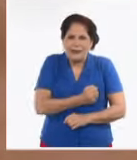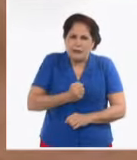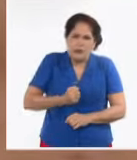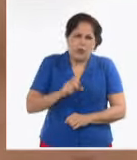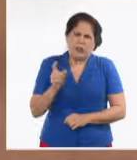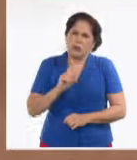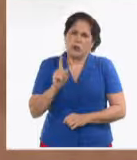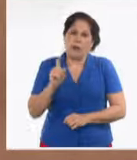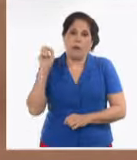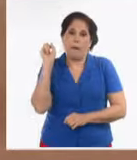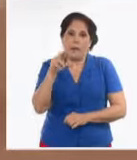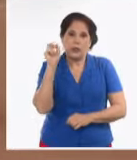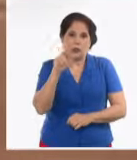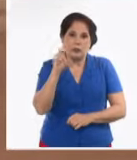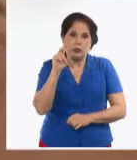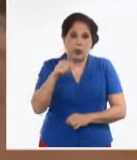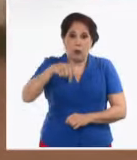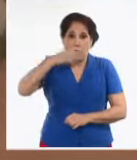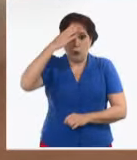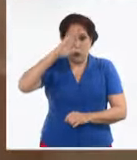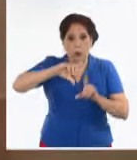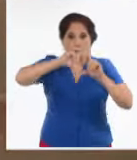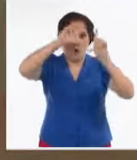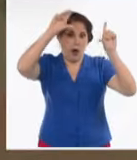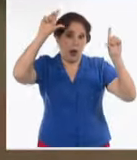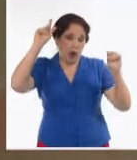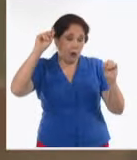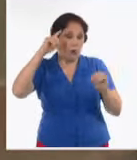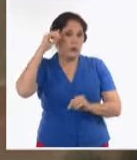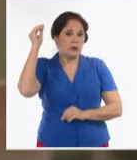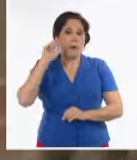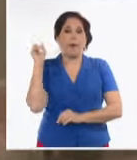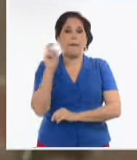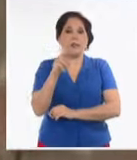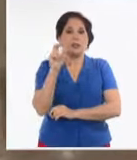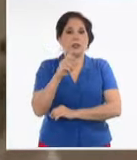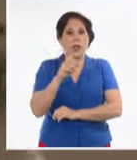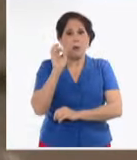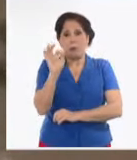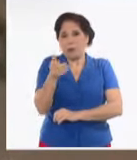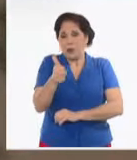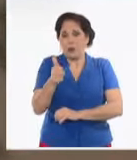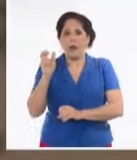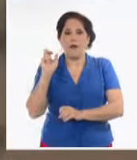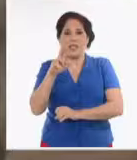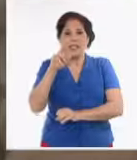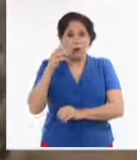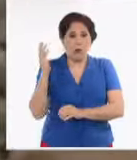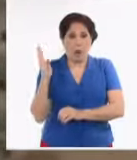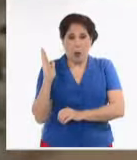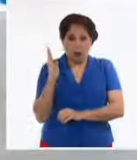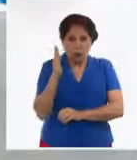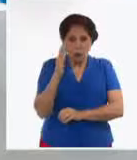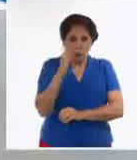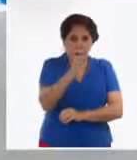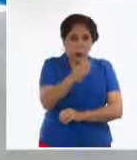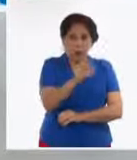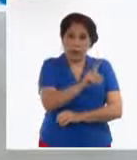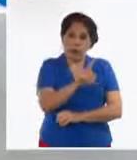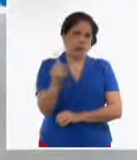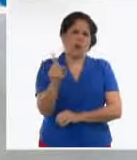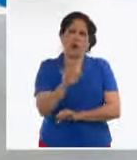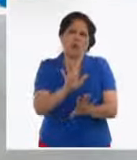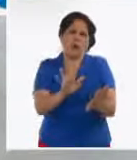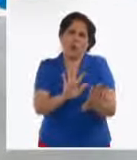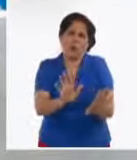picheo de aquí de Cuba, porque ya el picheo no se basa en velocidad rápida, que sí puedo seguir jugando, ¿tú me entiendes? Pero